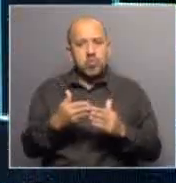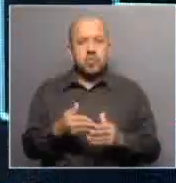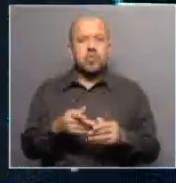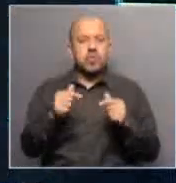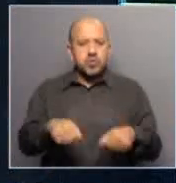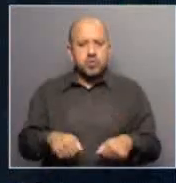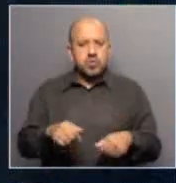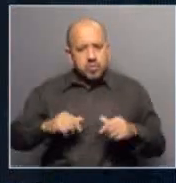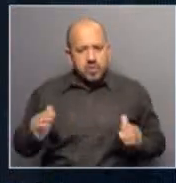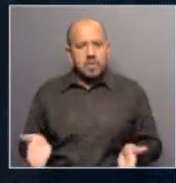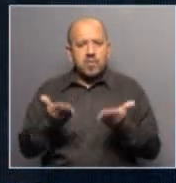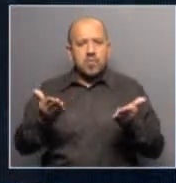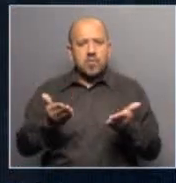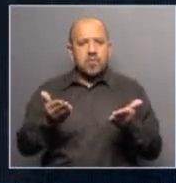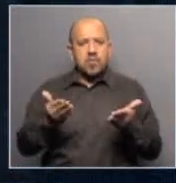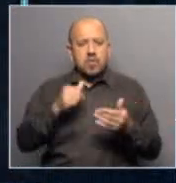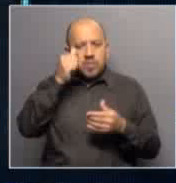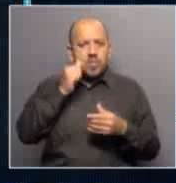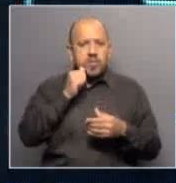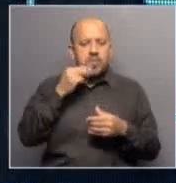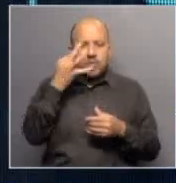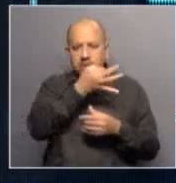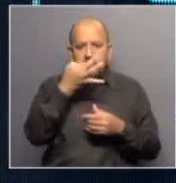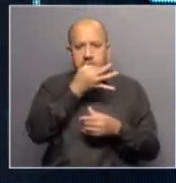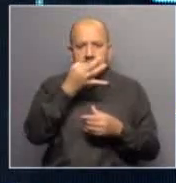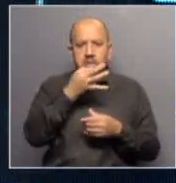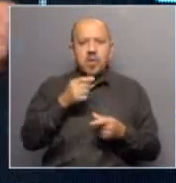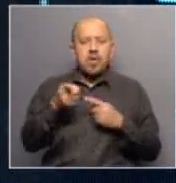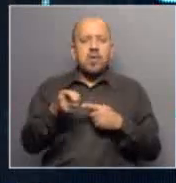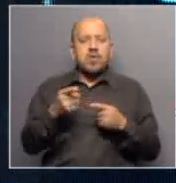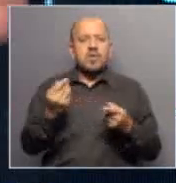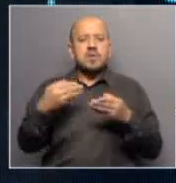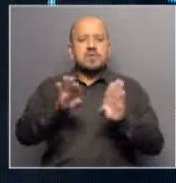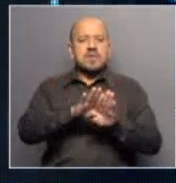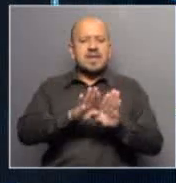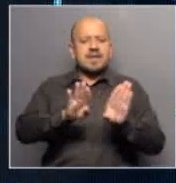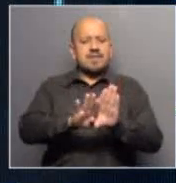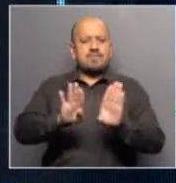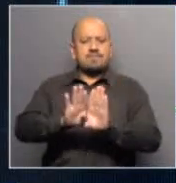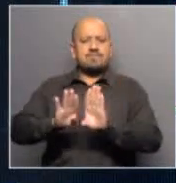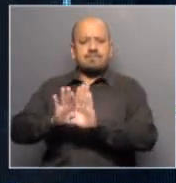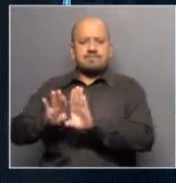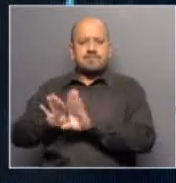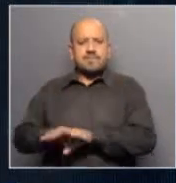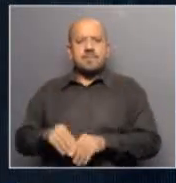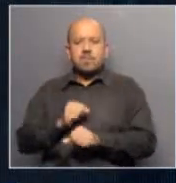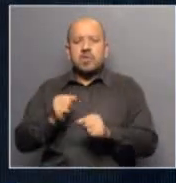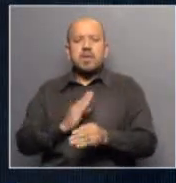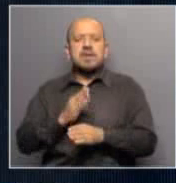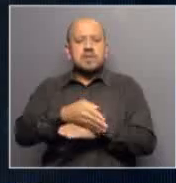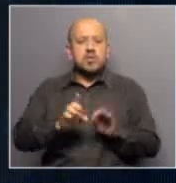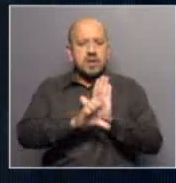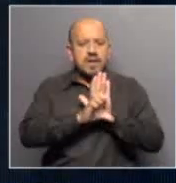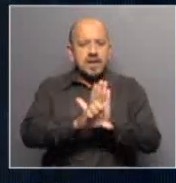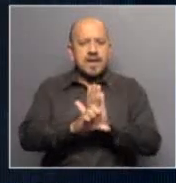¿estamos promoviendo el narcotráfico, negando y cerrando todas las posibilidades de acceso legal?